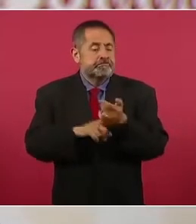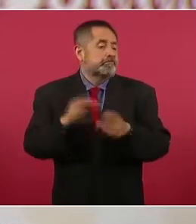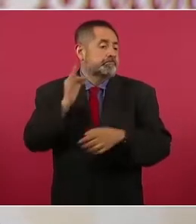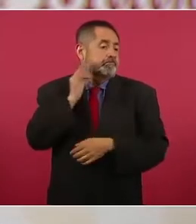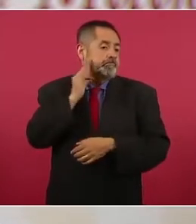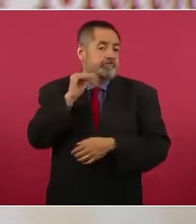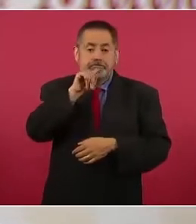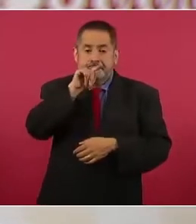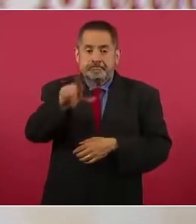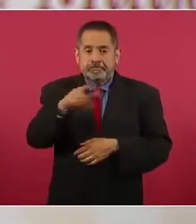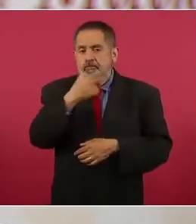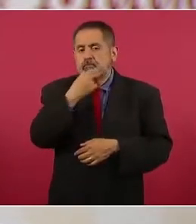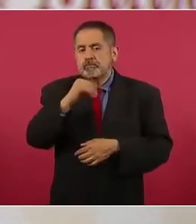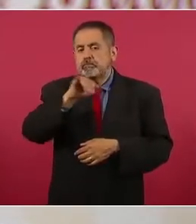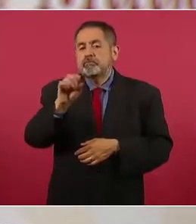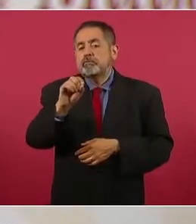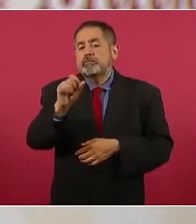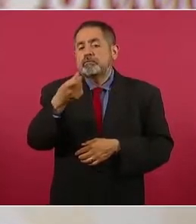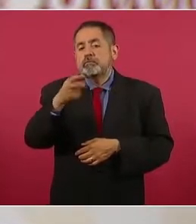Jalisco, Joaquín Méndez Ruiz.